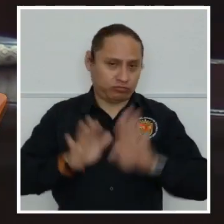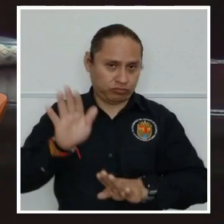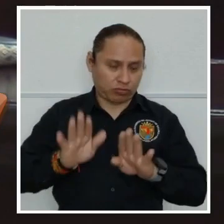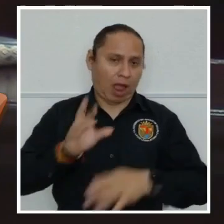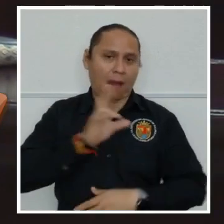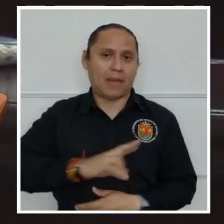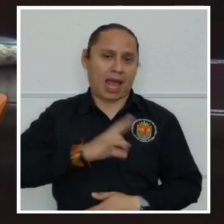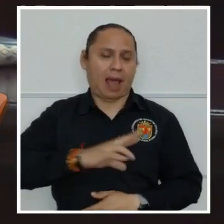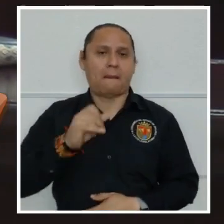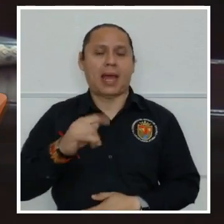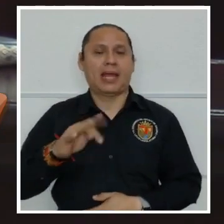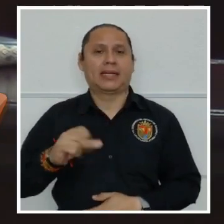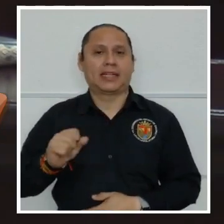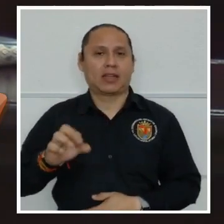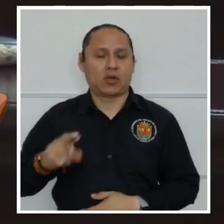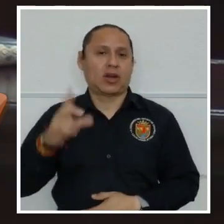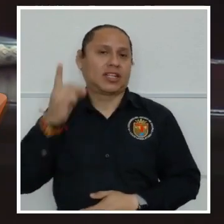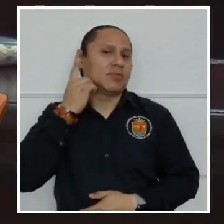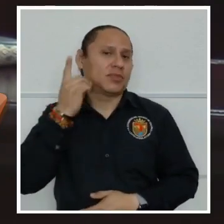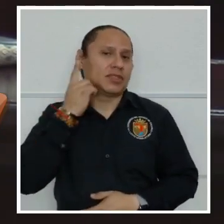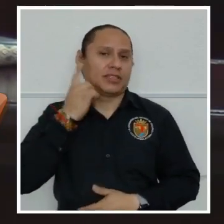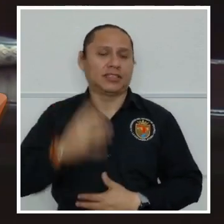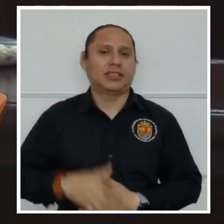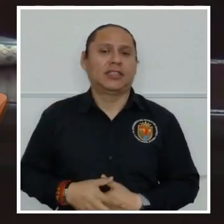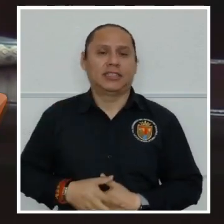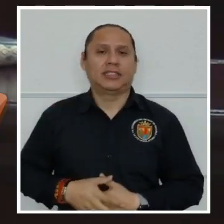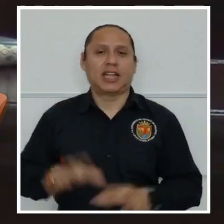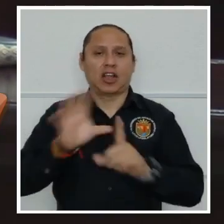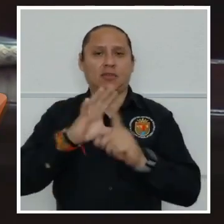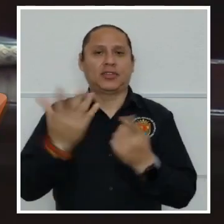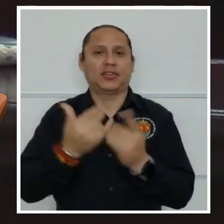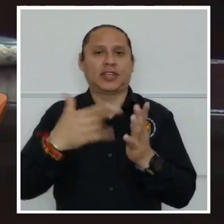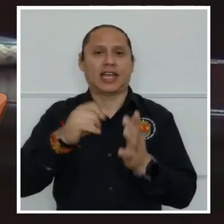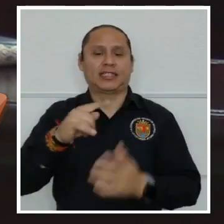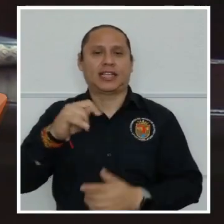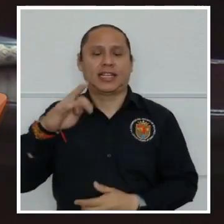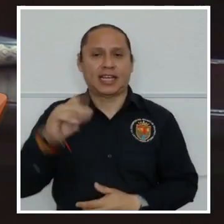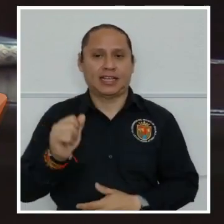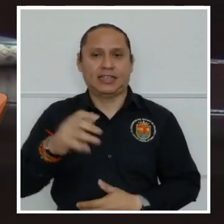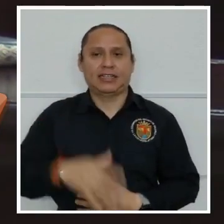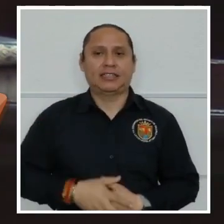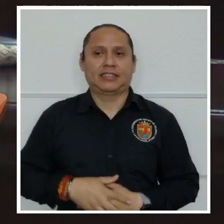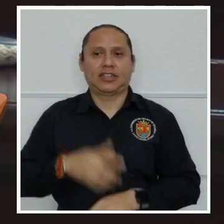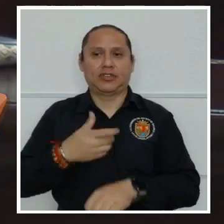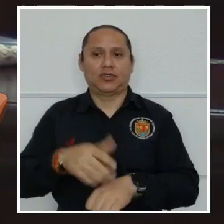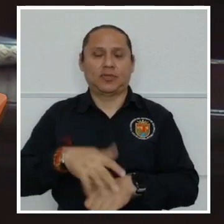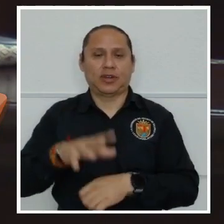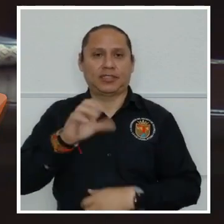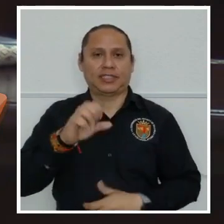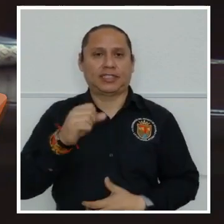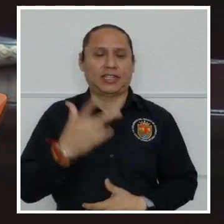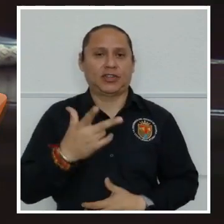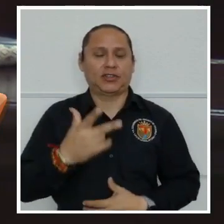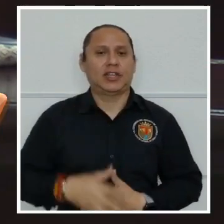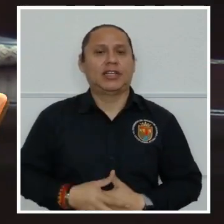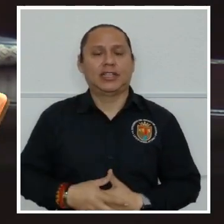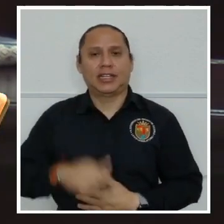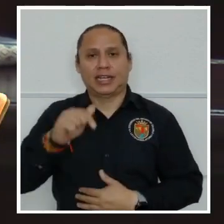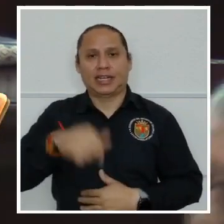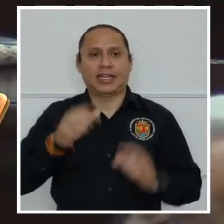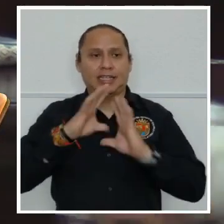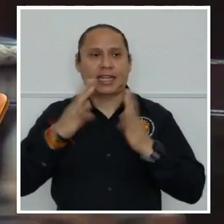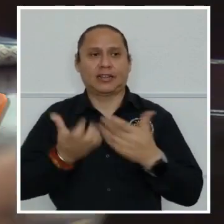en lo particular las diputadas y los diputados presentes de la Comisión de Hacienda de la 68ª